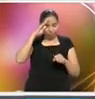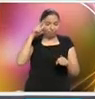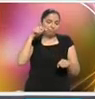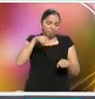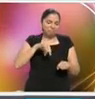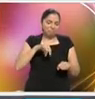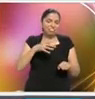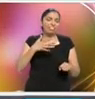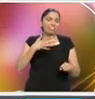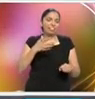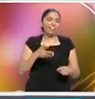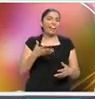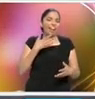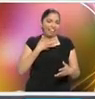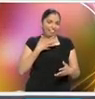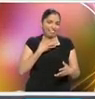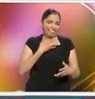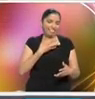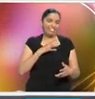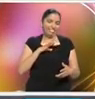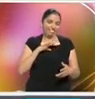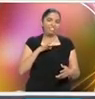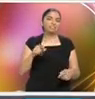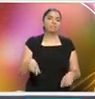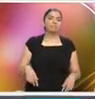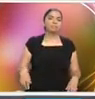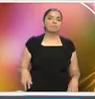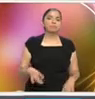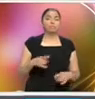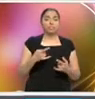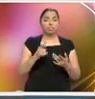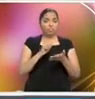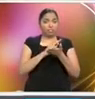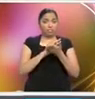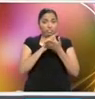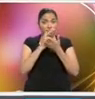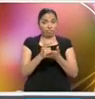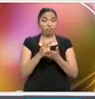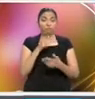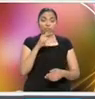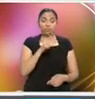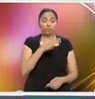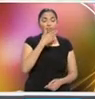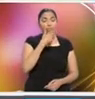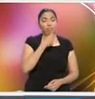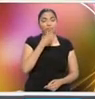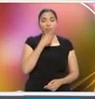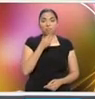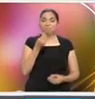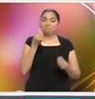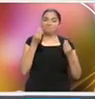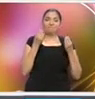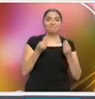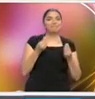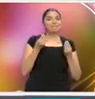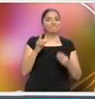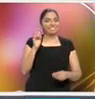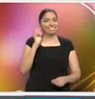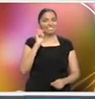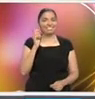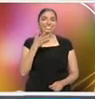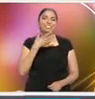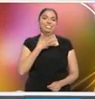Stratford-on-Avon. Sí, y ahí están sus libros. Y ahí están sus libros, y dice, a pesar de haber tenido muchos amoríos con muchas mujeres, porque también era un hombre, pues